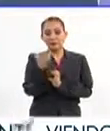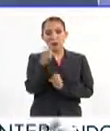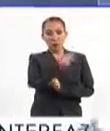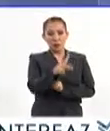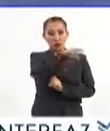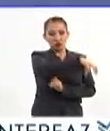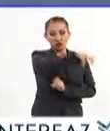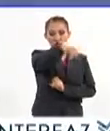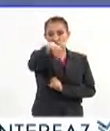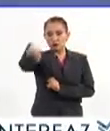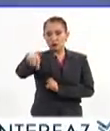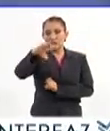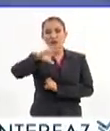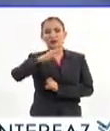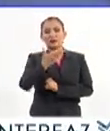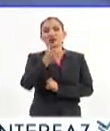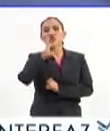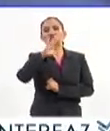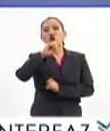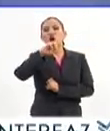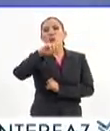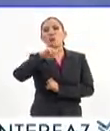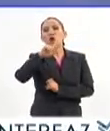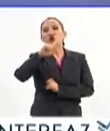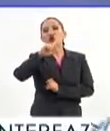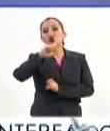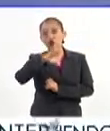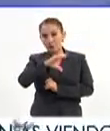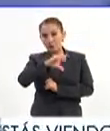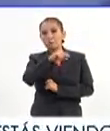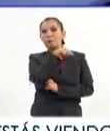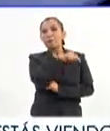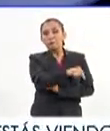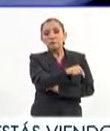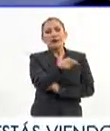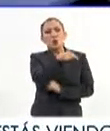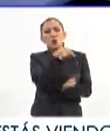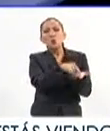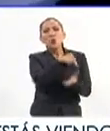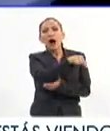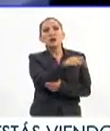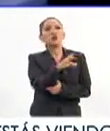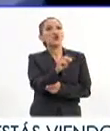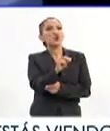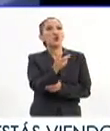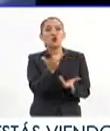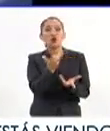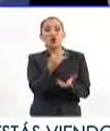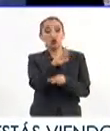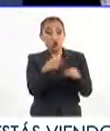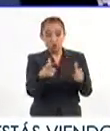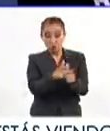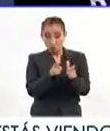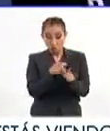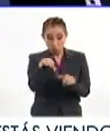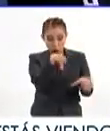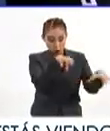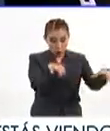pueblos señalan que son de Chicomostoc, ¿no? Pero básicamente Chicomostoc es un lugar donde no necesariamente todos los grupos